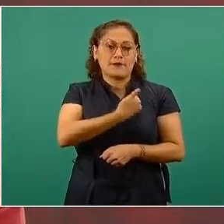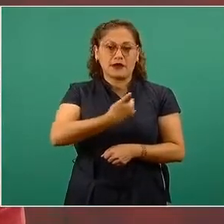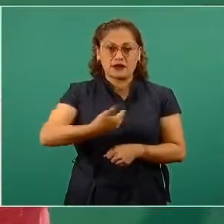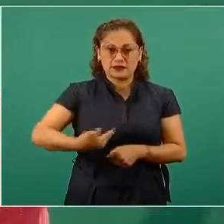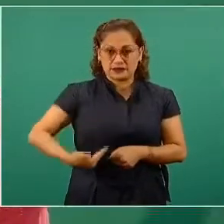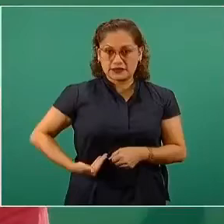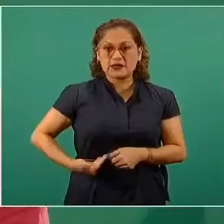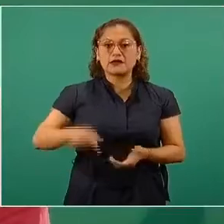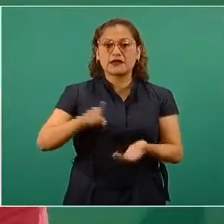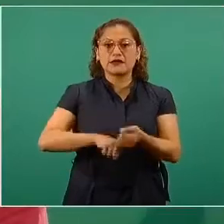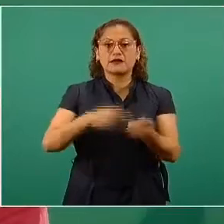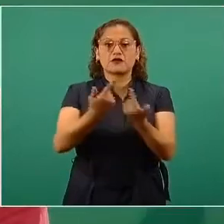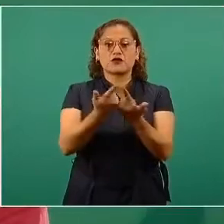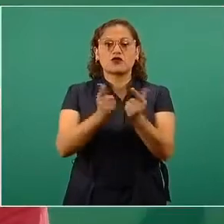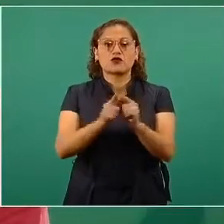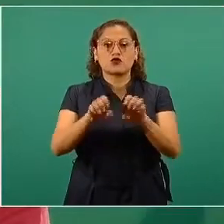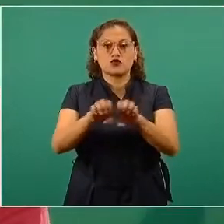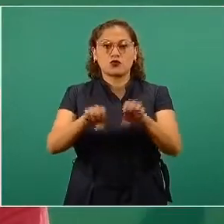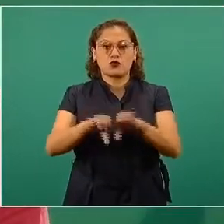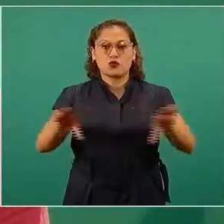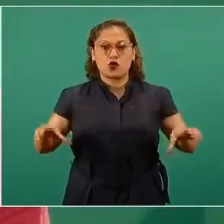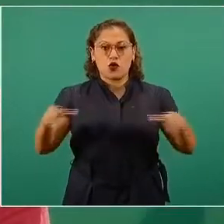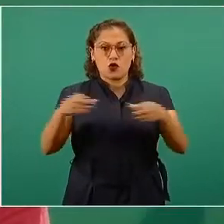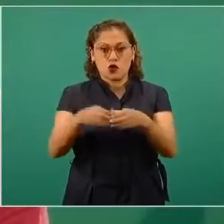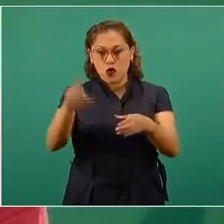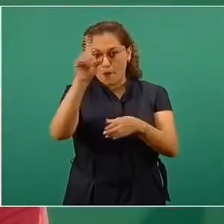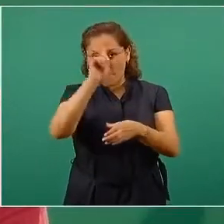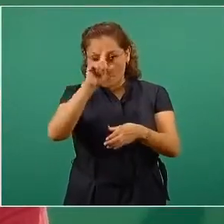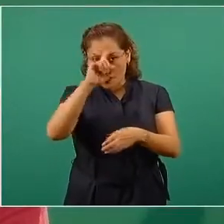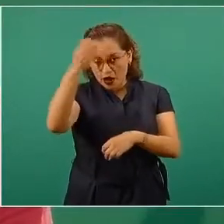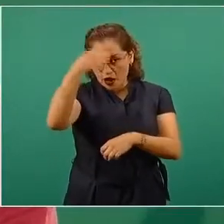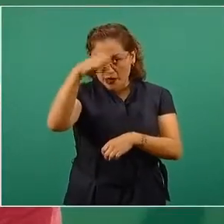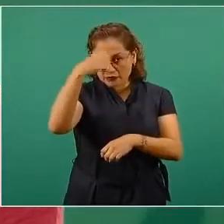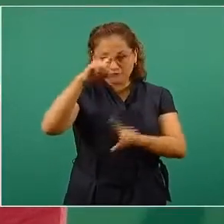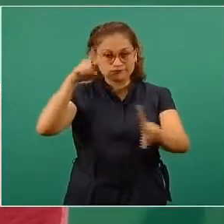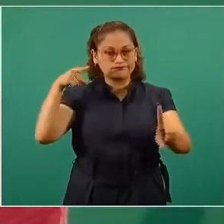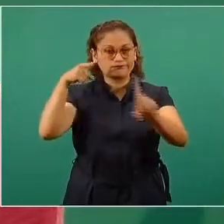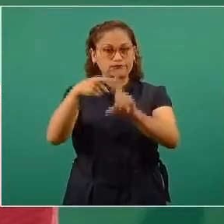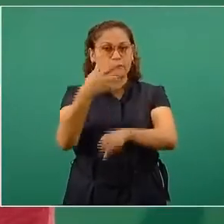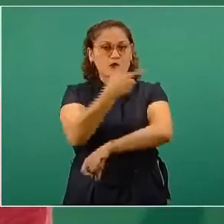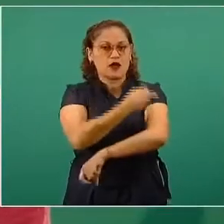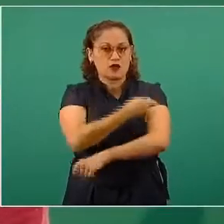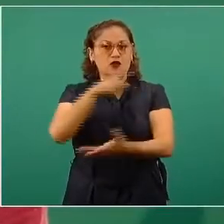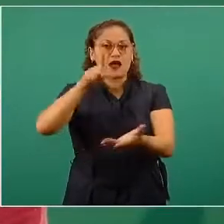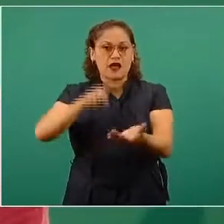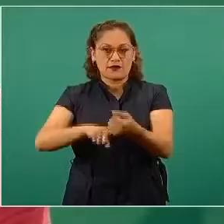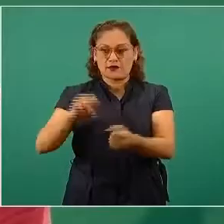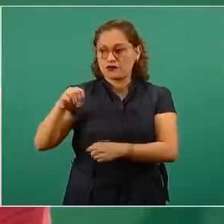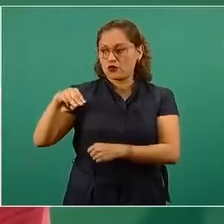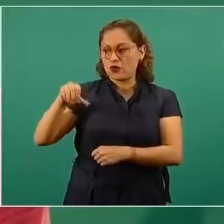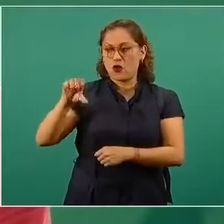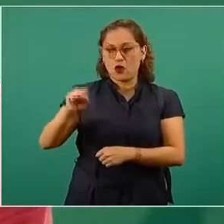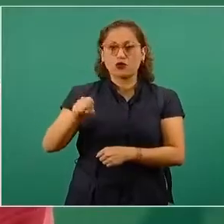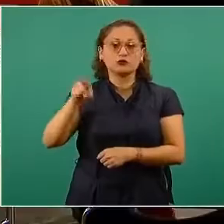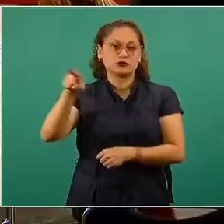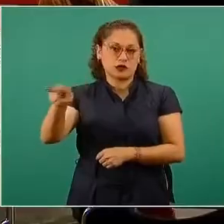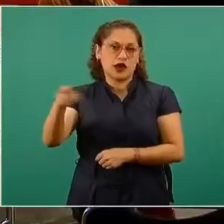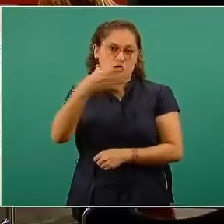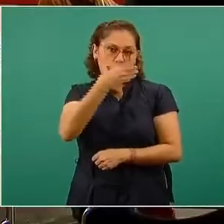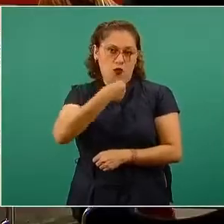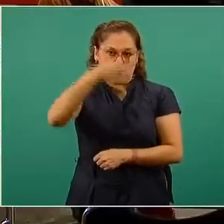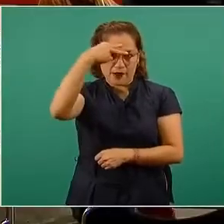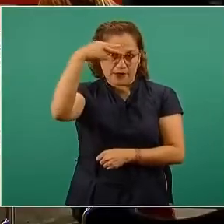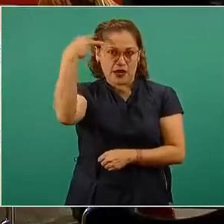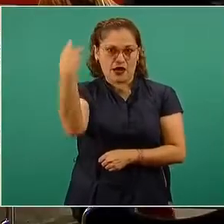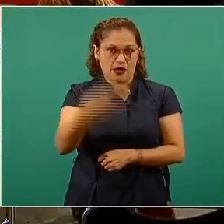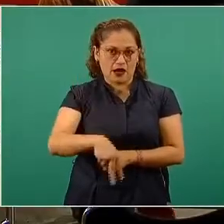Grupo Estratégico Asesor de Vacunación de la Organización Mundial de la Salud, y es un mexicano sobresaliente,